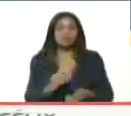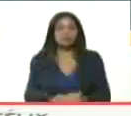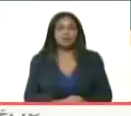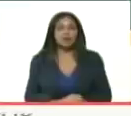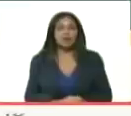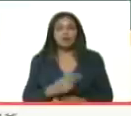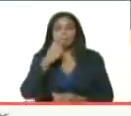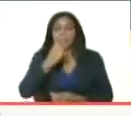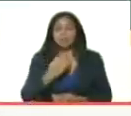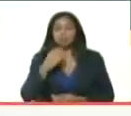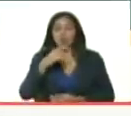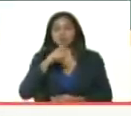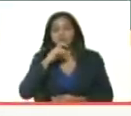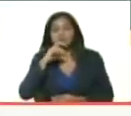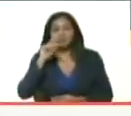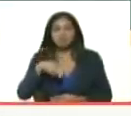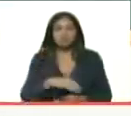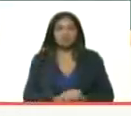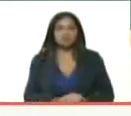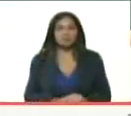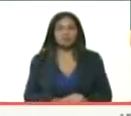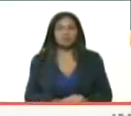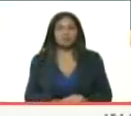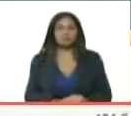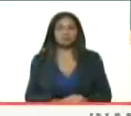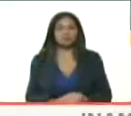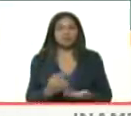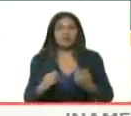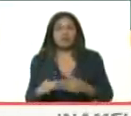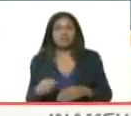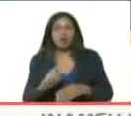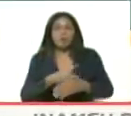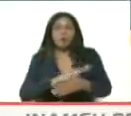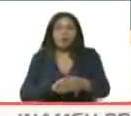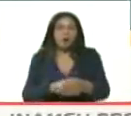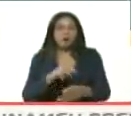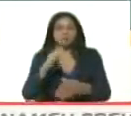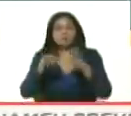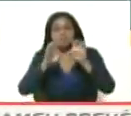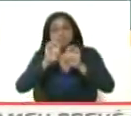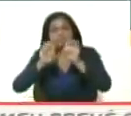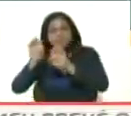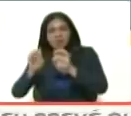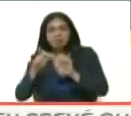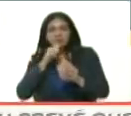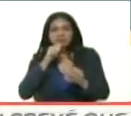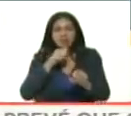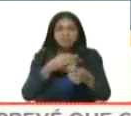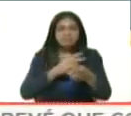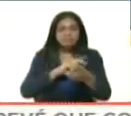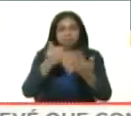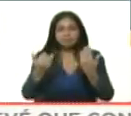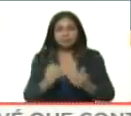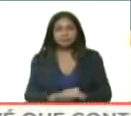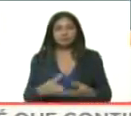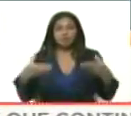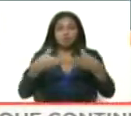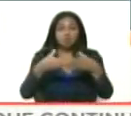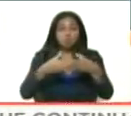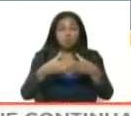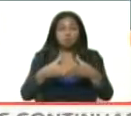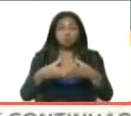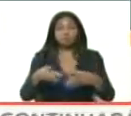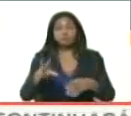afecciones respiratorias leves, moderadas o graves. Y esta distinguida delegación